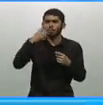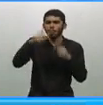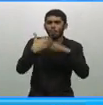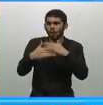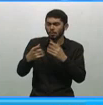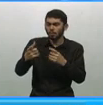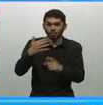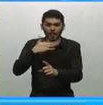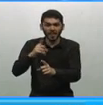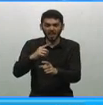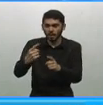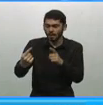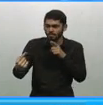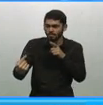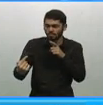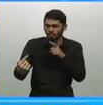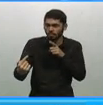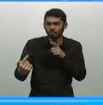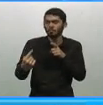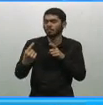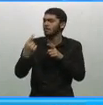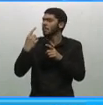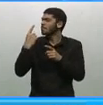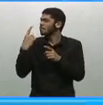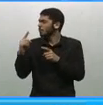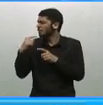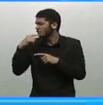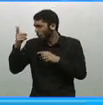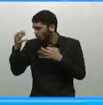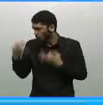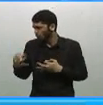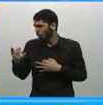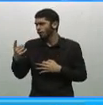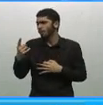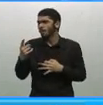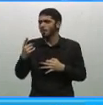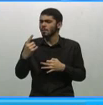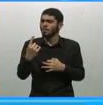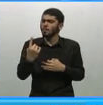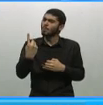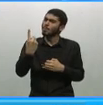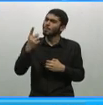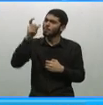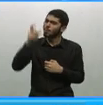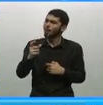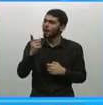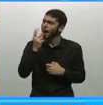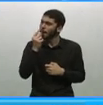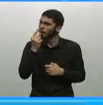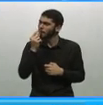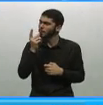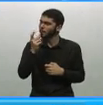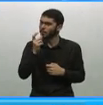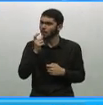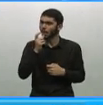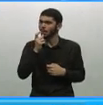cosa Has vivido en relación a algún árbitro si si te ha sacado como vos decías en algún momento que te ha respondido de una manera distinta que te